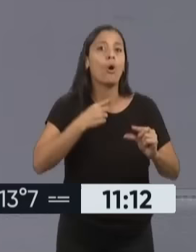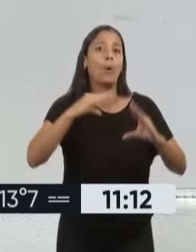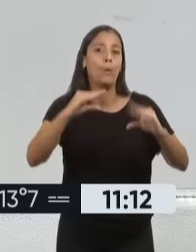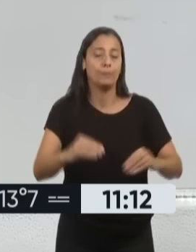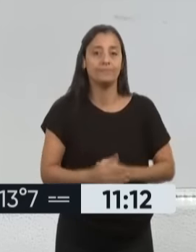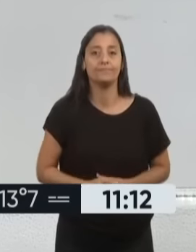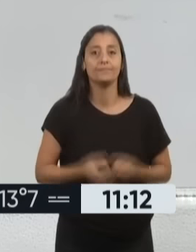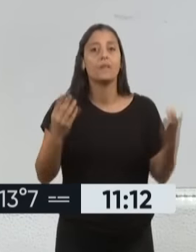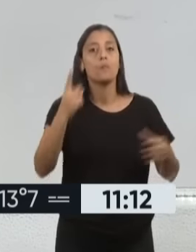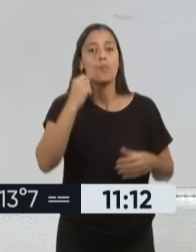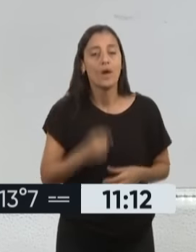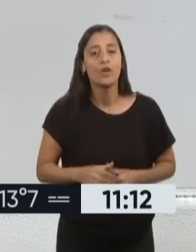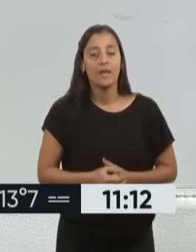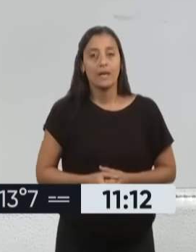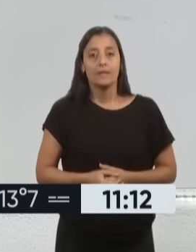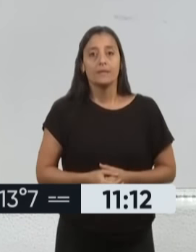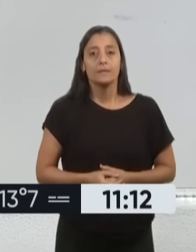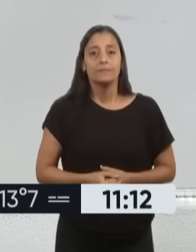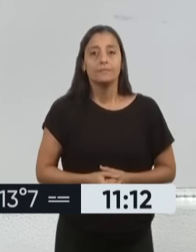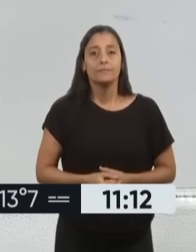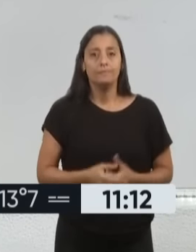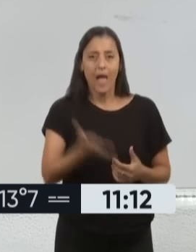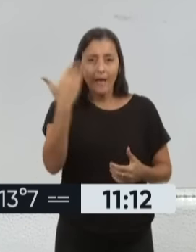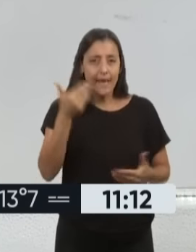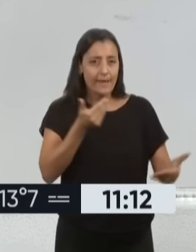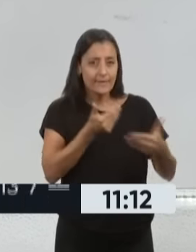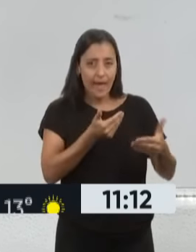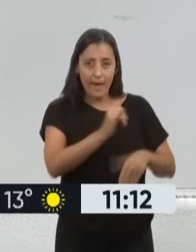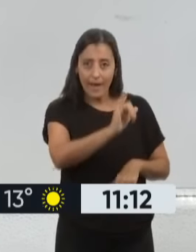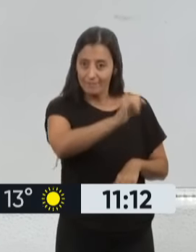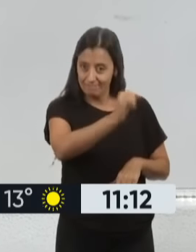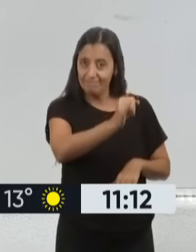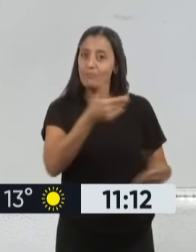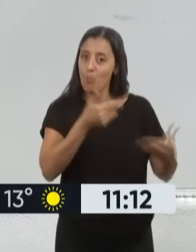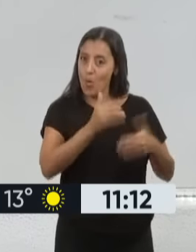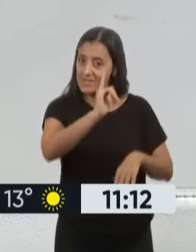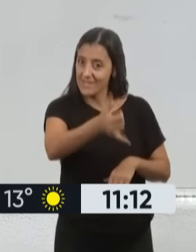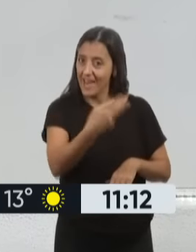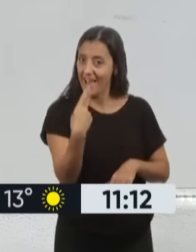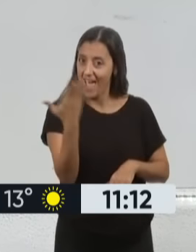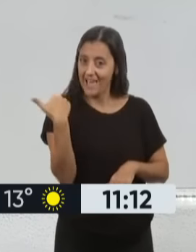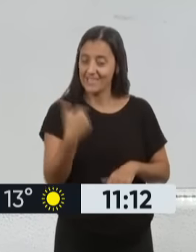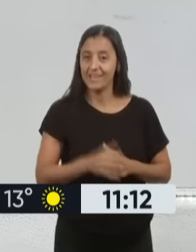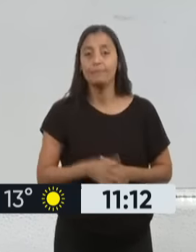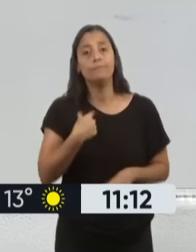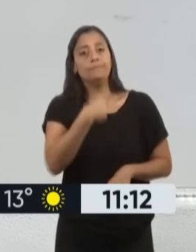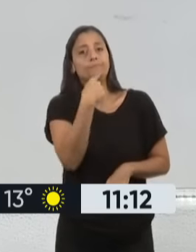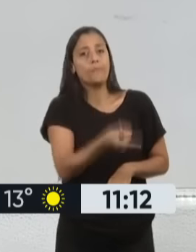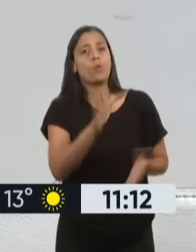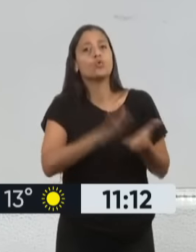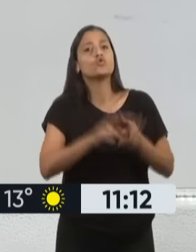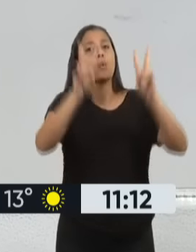Vocero qué tal Buenos días tuvimos cerca efectivamente muy cerca Le quiero preguntar por el